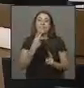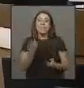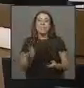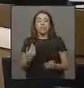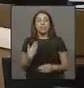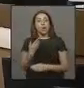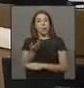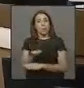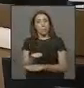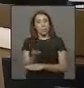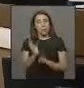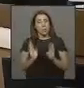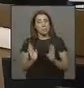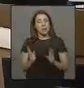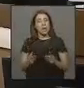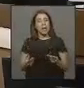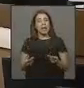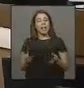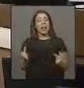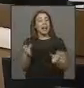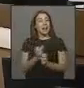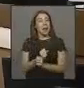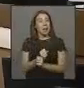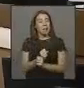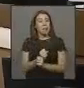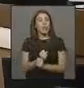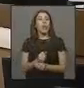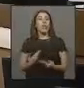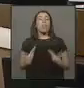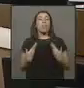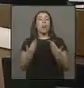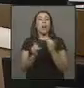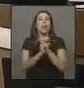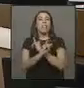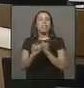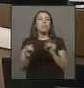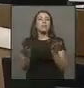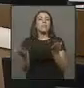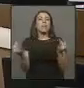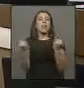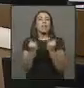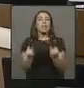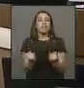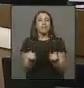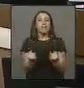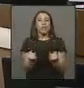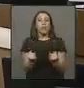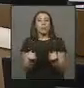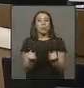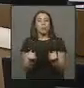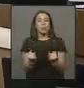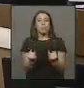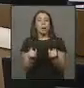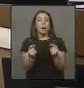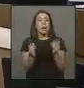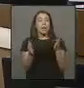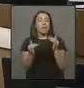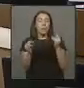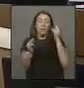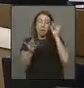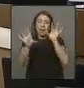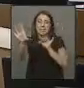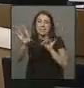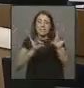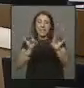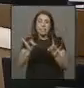yo pido y espero que se entregue a la brevedad la información respecto a la manera de acceso y criterios específicos de